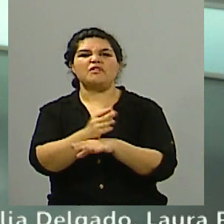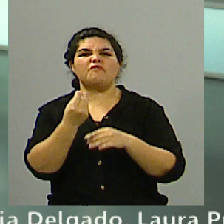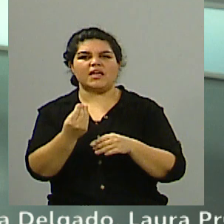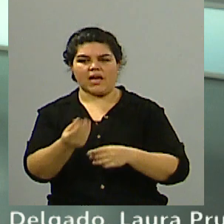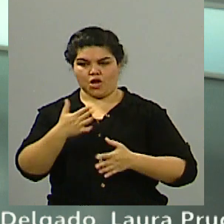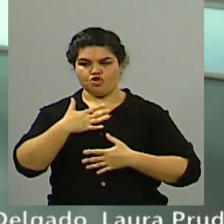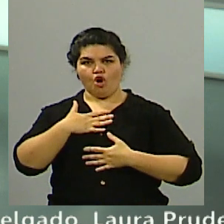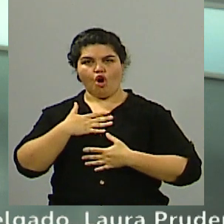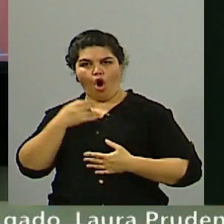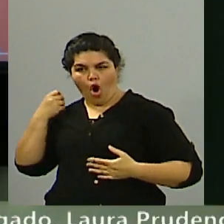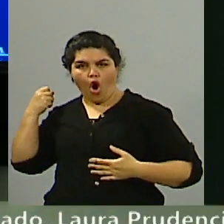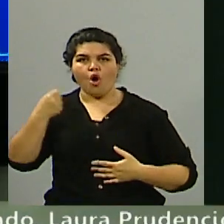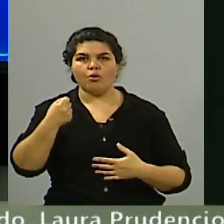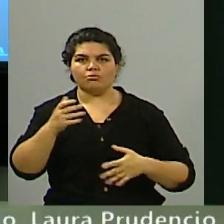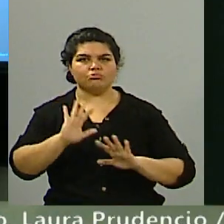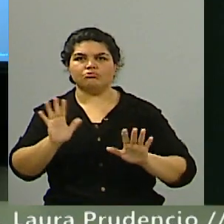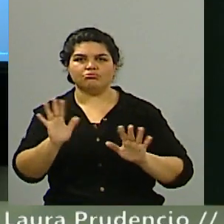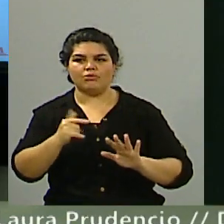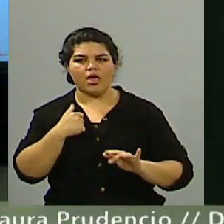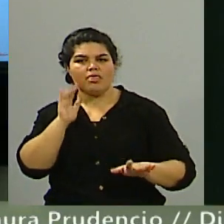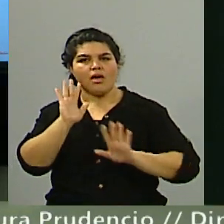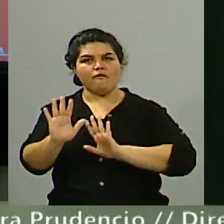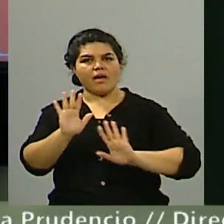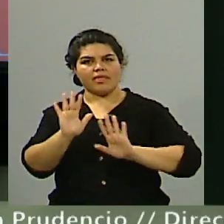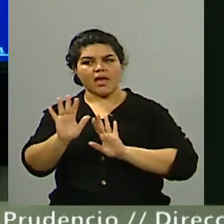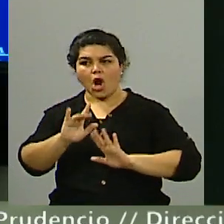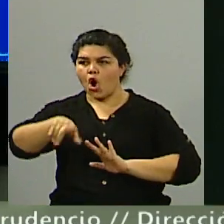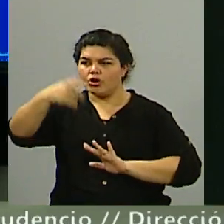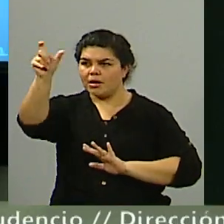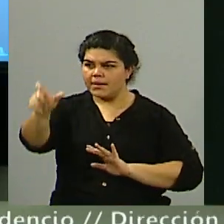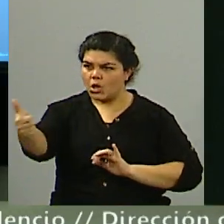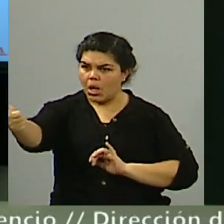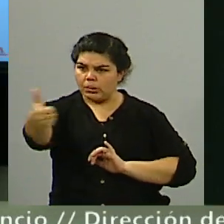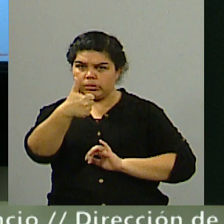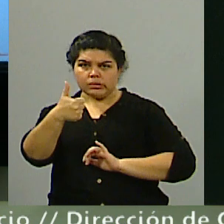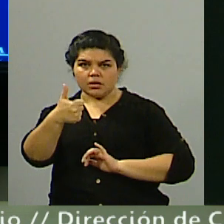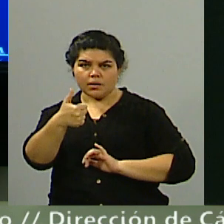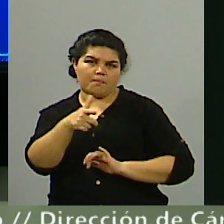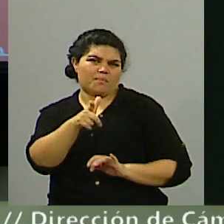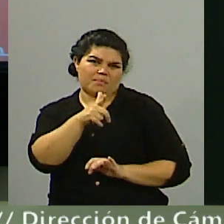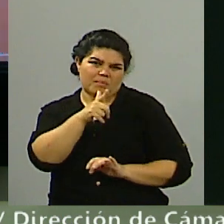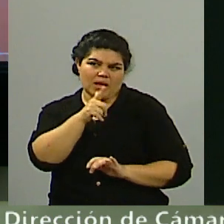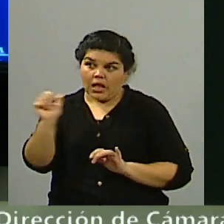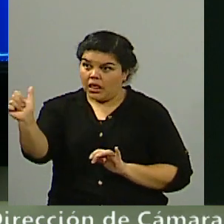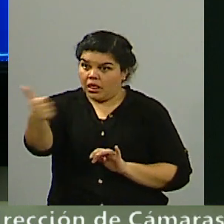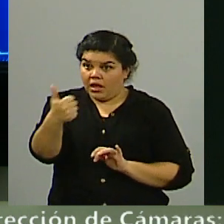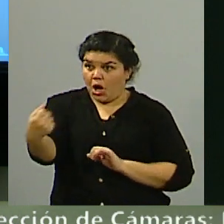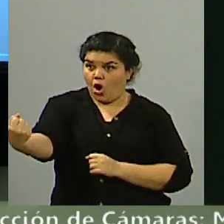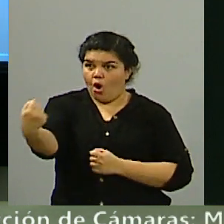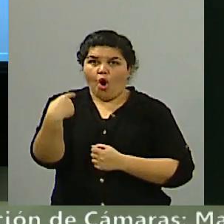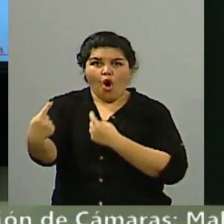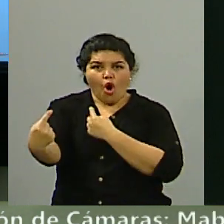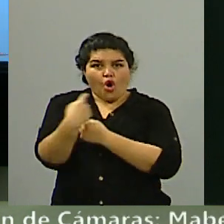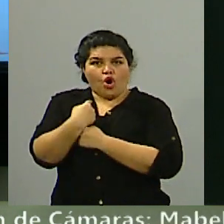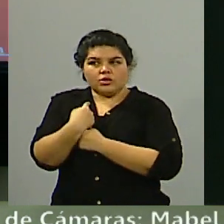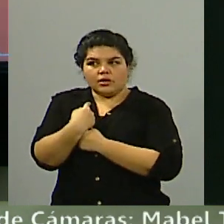es defensivo. O sea, si alguien me quiere, no voy a ir yo a atacar a alguien, quizás alguien me quiere atacar a mí, y si me quiere atacar hay que ver si